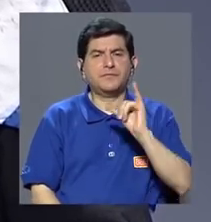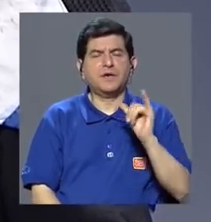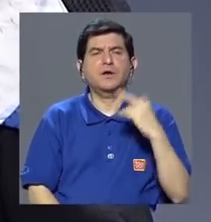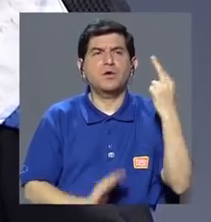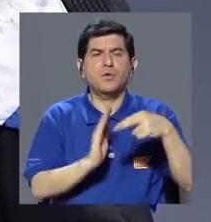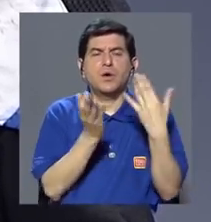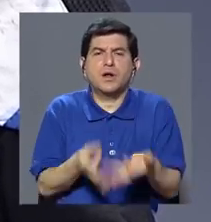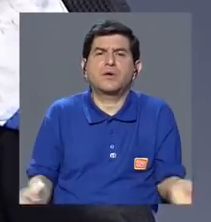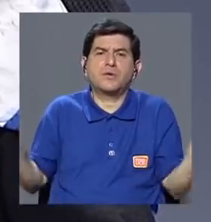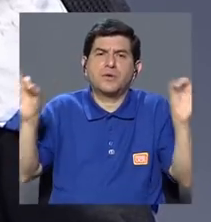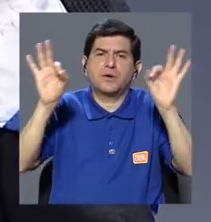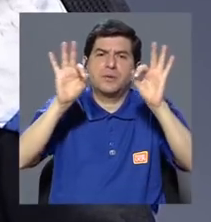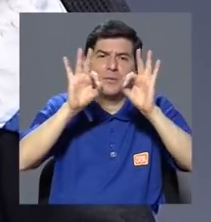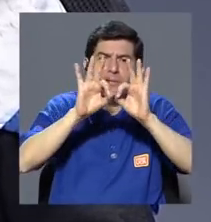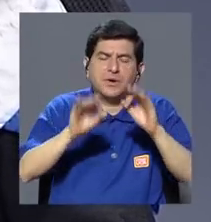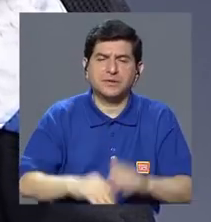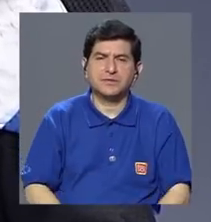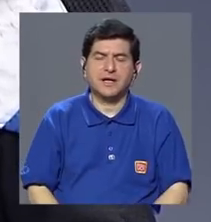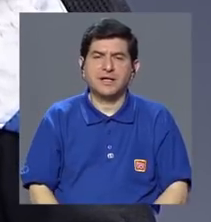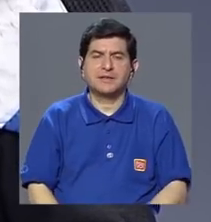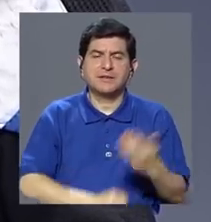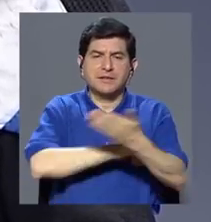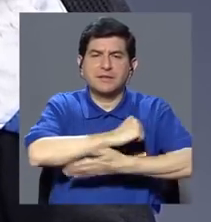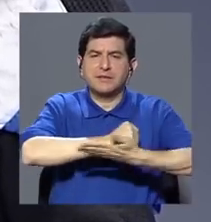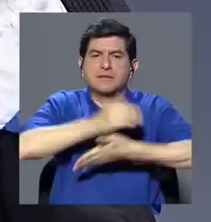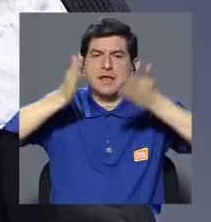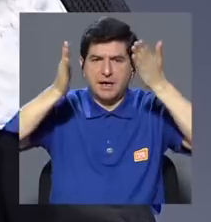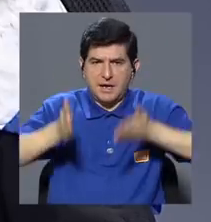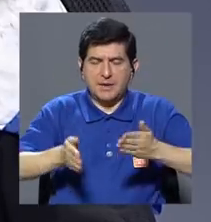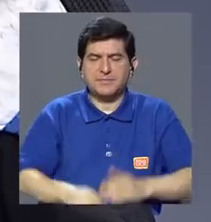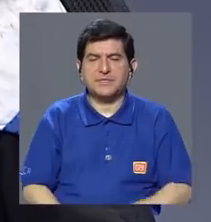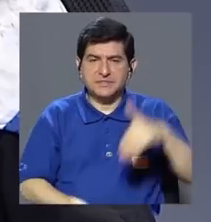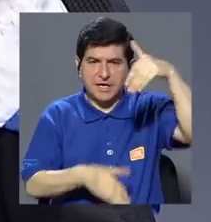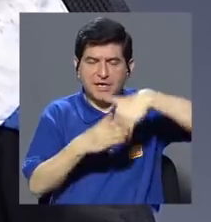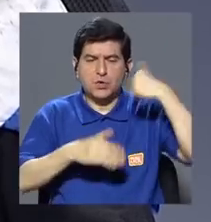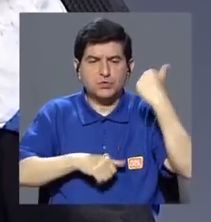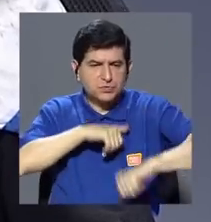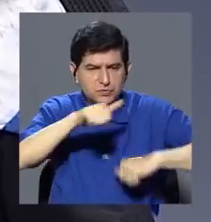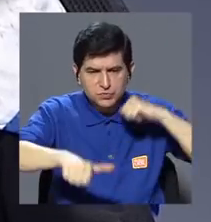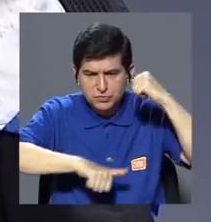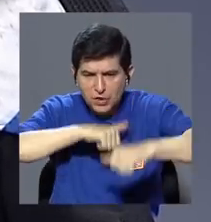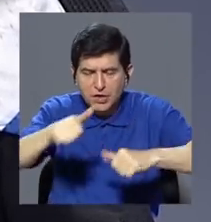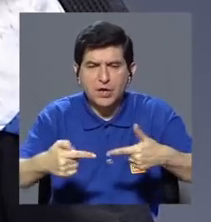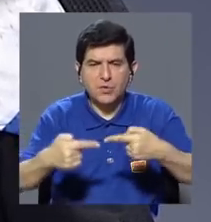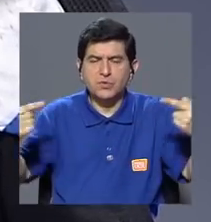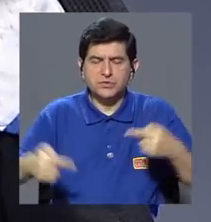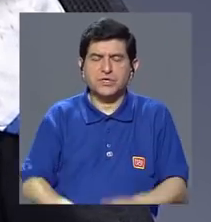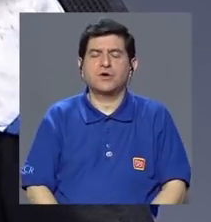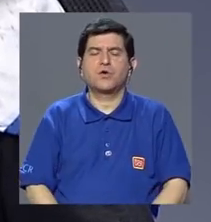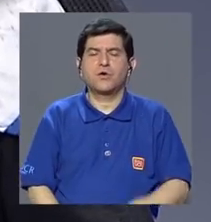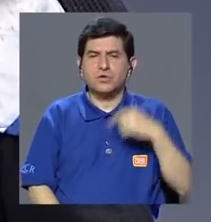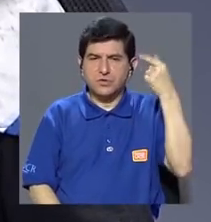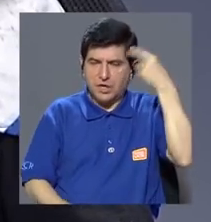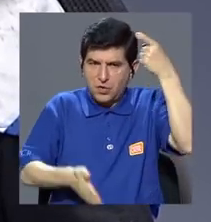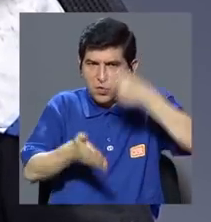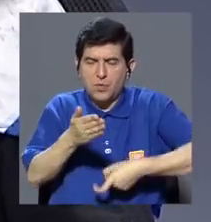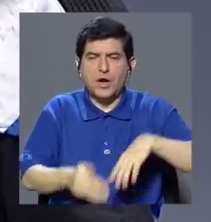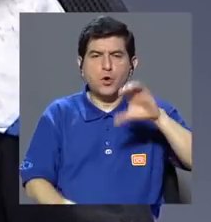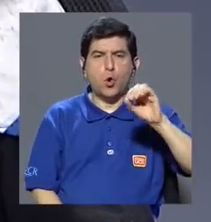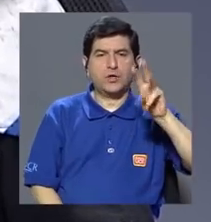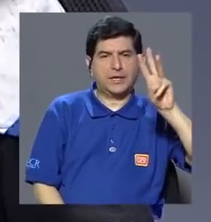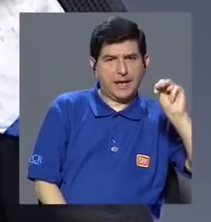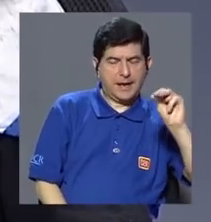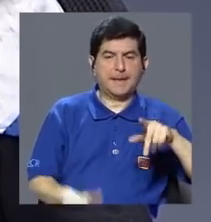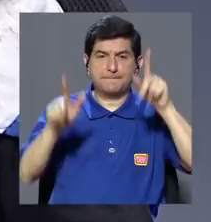muy importante que juegan los campesinos en esta lucha contra esta dictadura ortega murillo ellos son